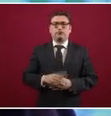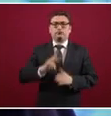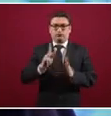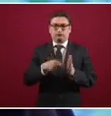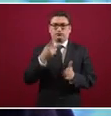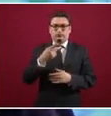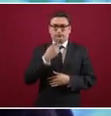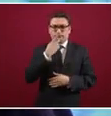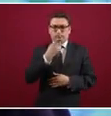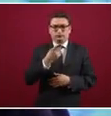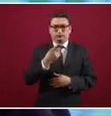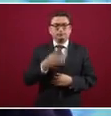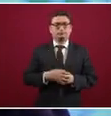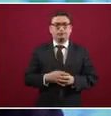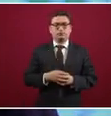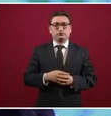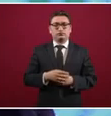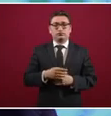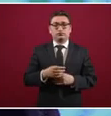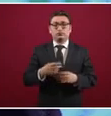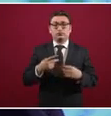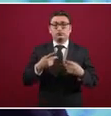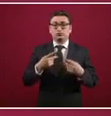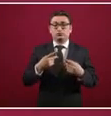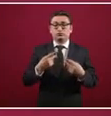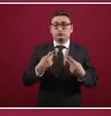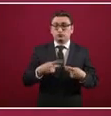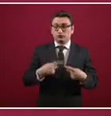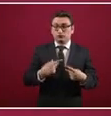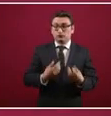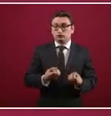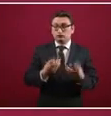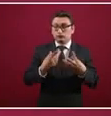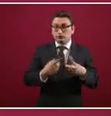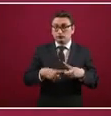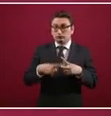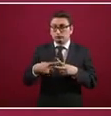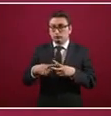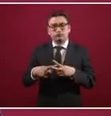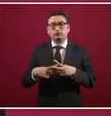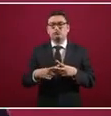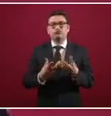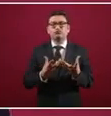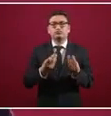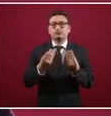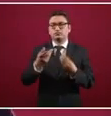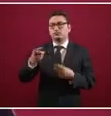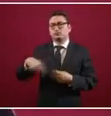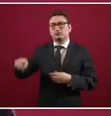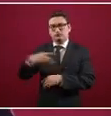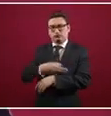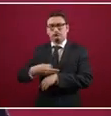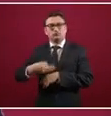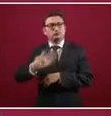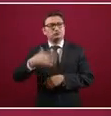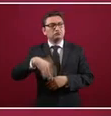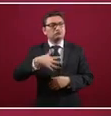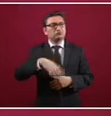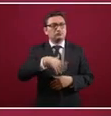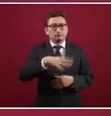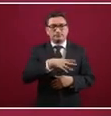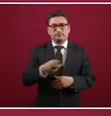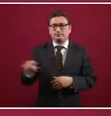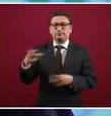que no se trata de números se trata de miles de personas que están buscando a sus familias y que